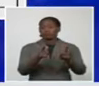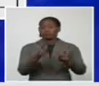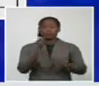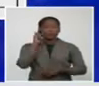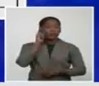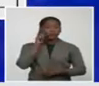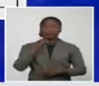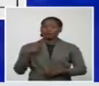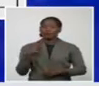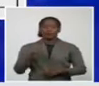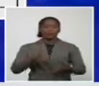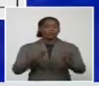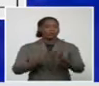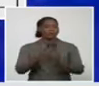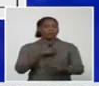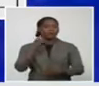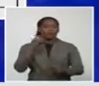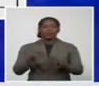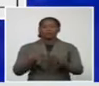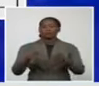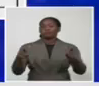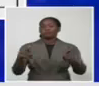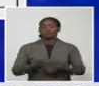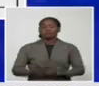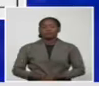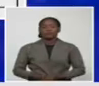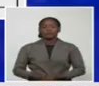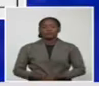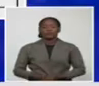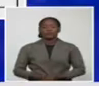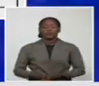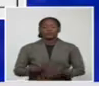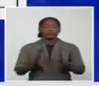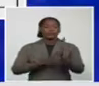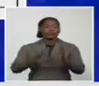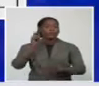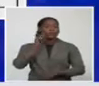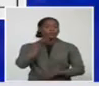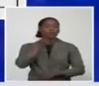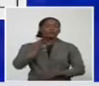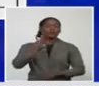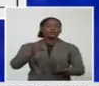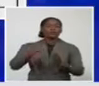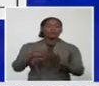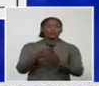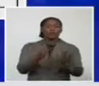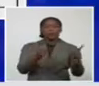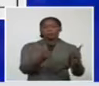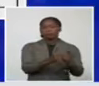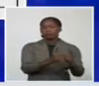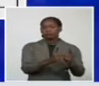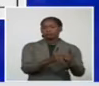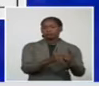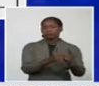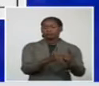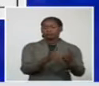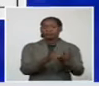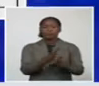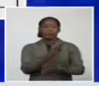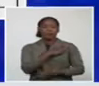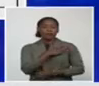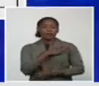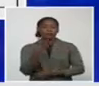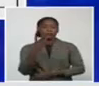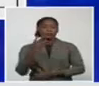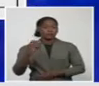verdad que febrero fue de 28 días y que marzo es de 30, pero de todas formas es